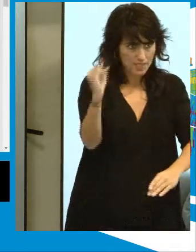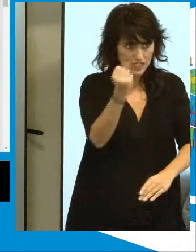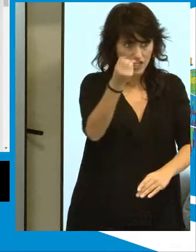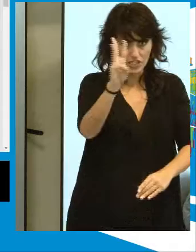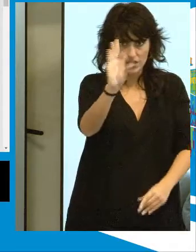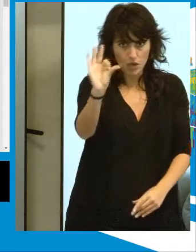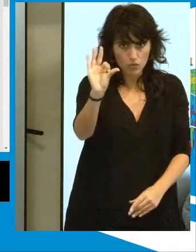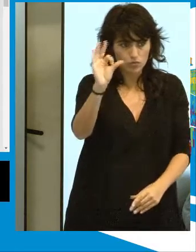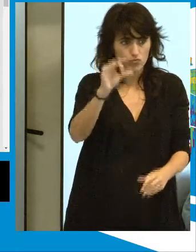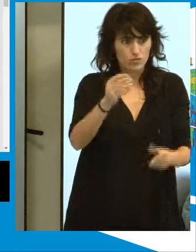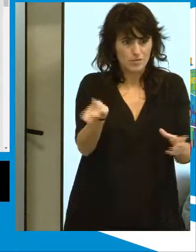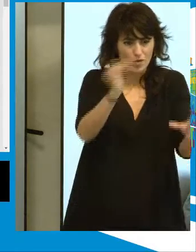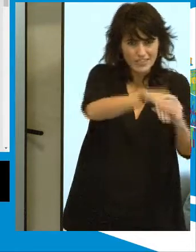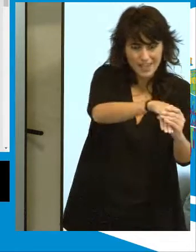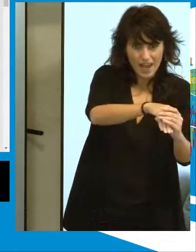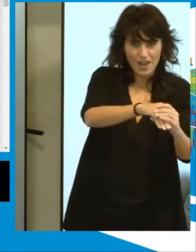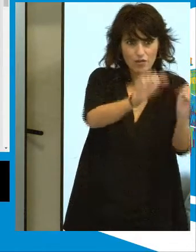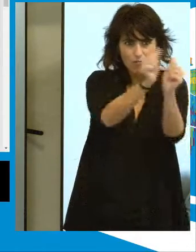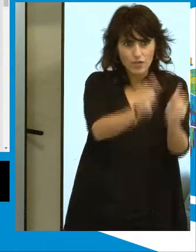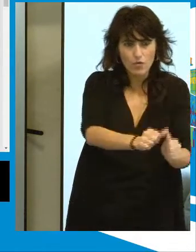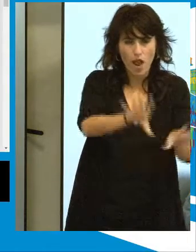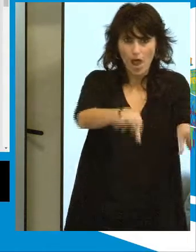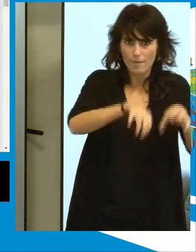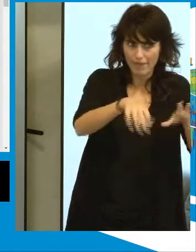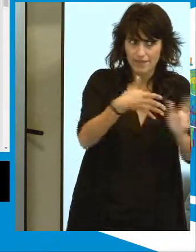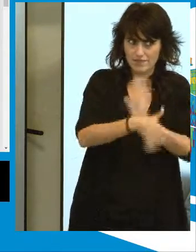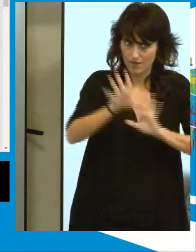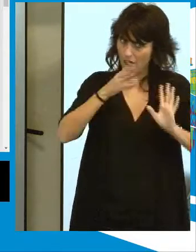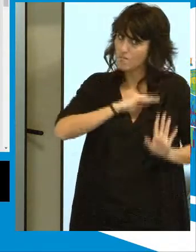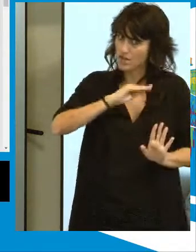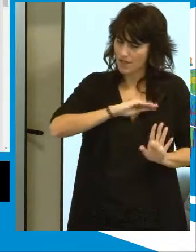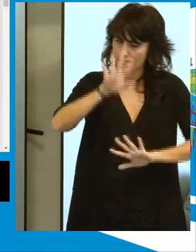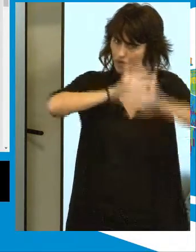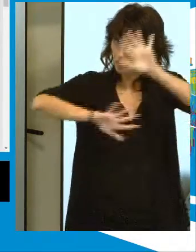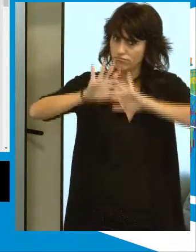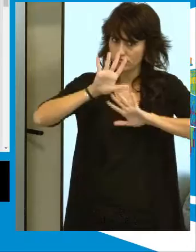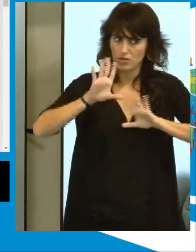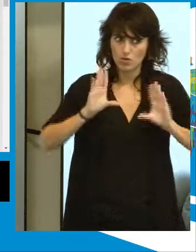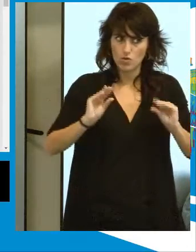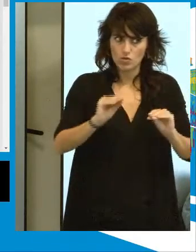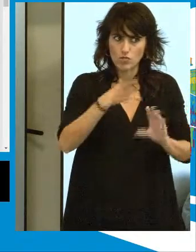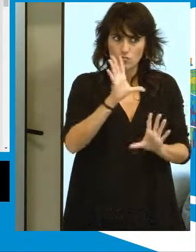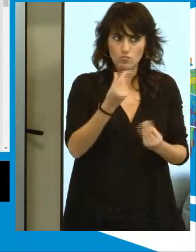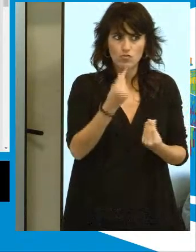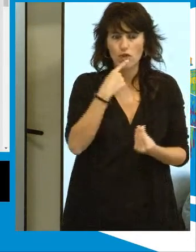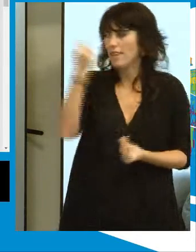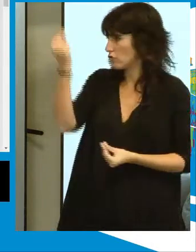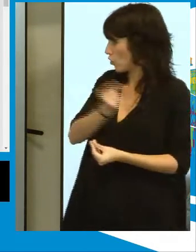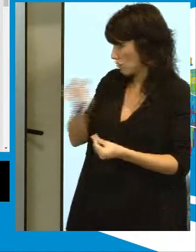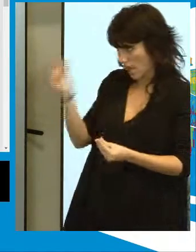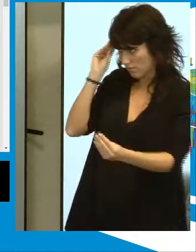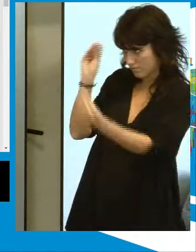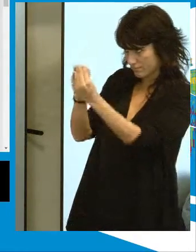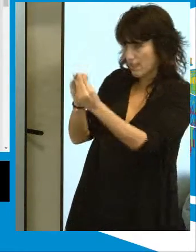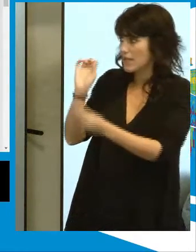un JAWS, configurar y aprender un JAWS es bastante complejo, tiene mucha funcionalidad. Totalmente, Claro. lo que está muy bien